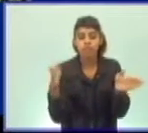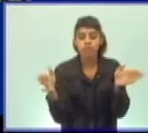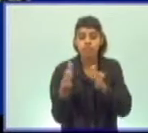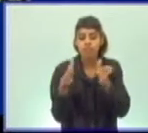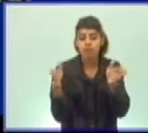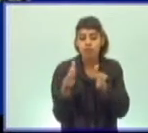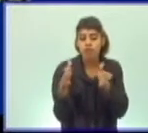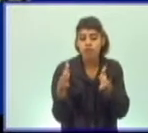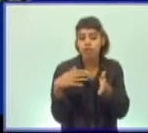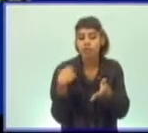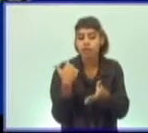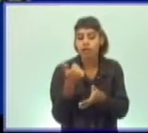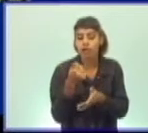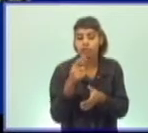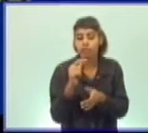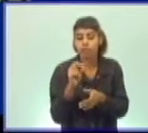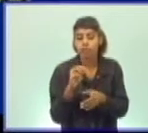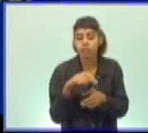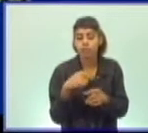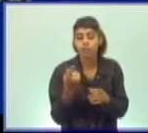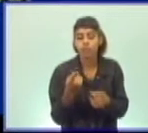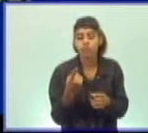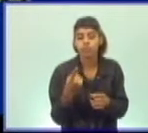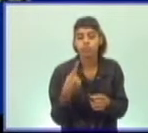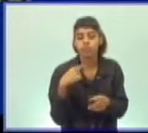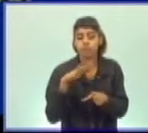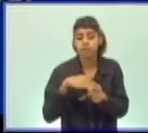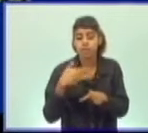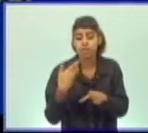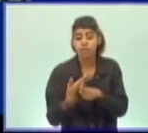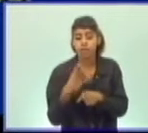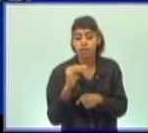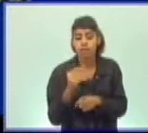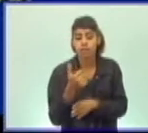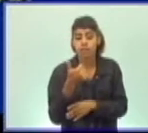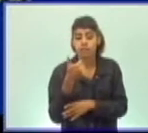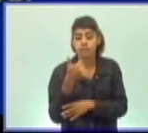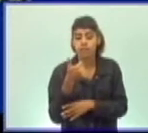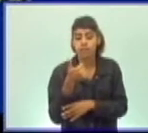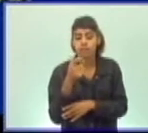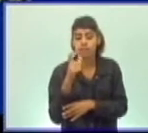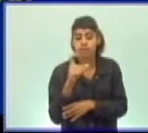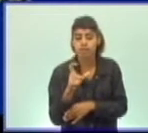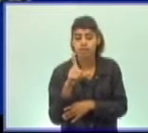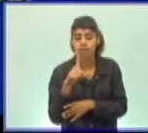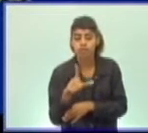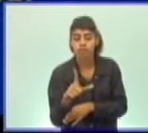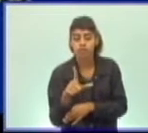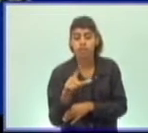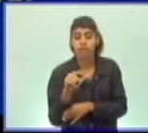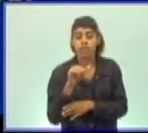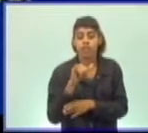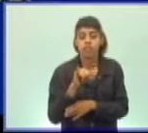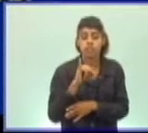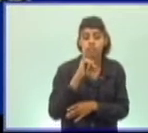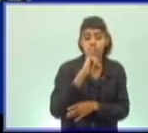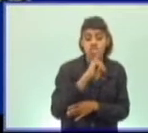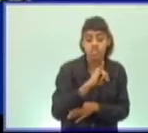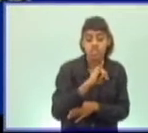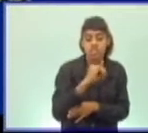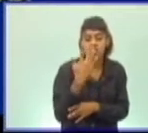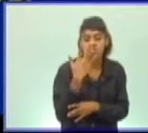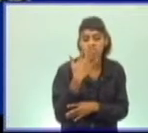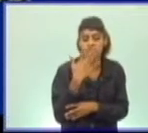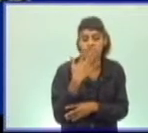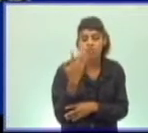primer inciso. Después les dicen, entre el Cl y el I, es decir, entre los elementos cloro y yodo, ¿cuál